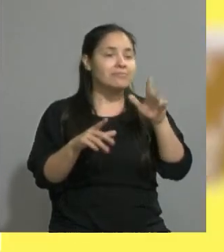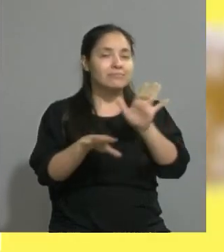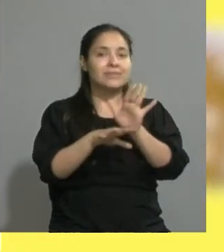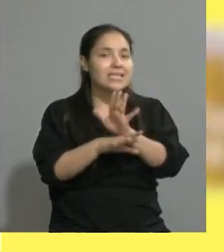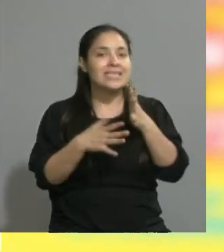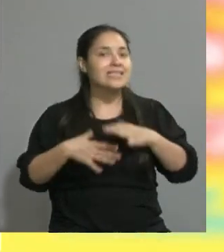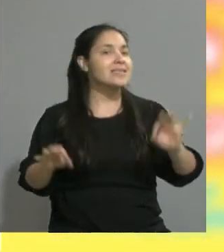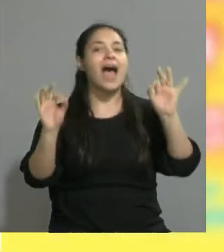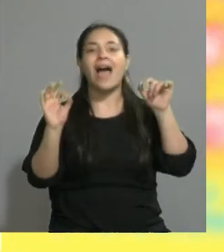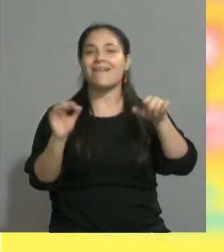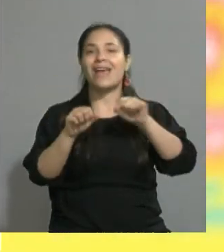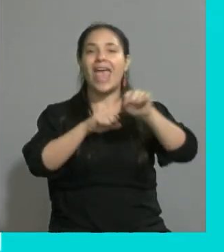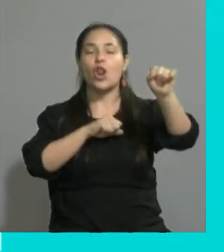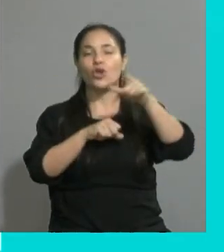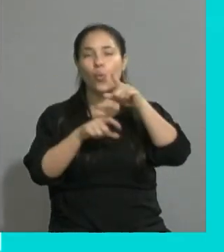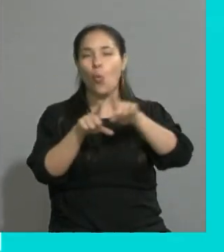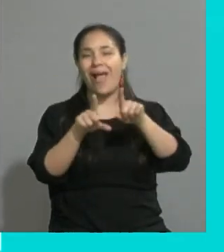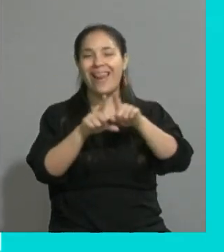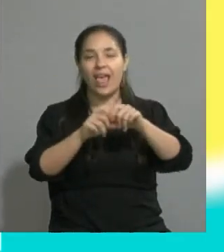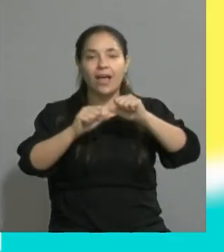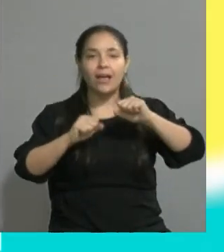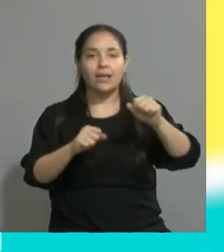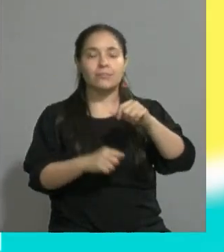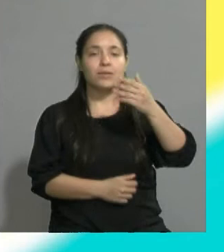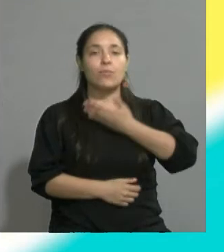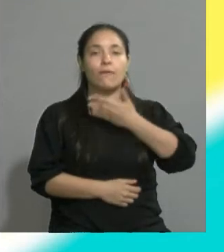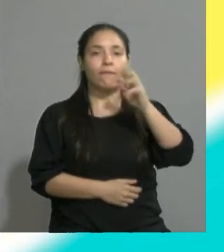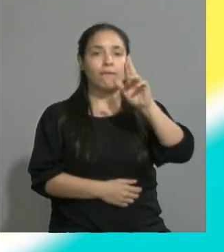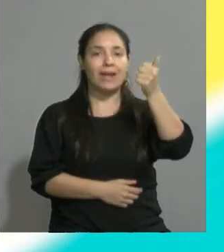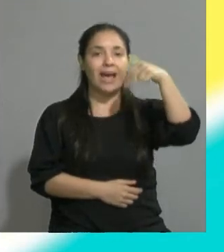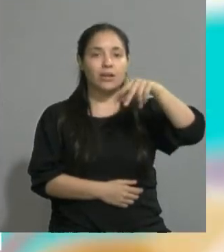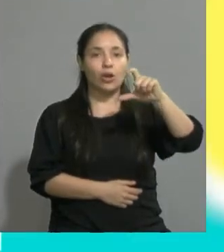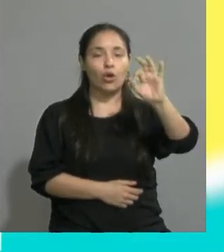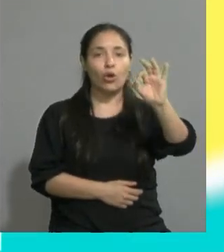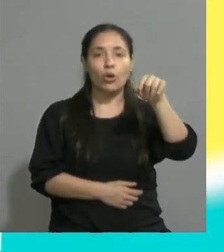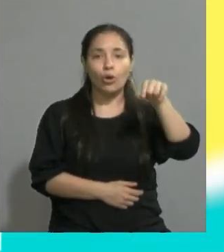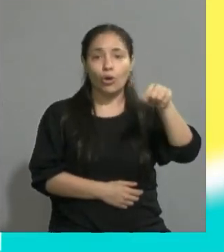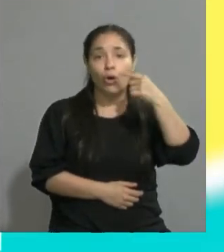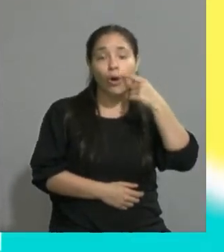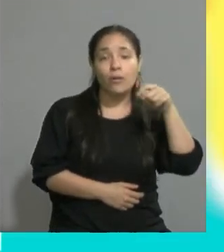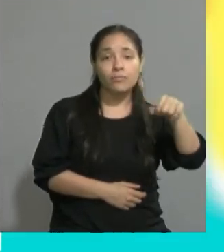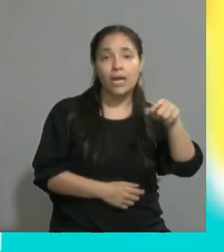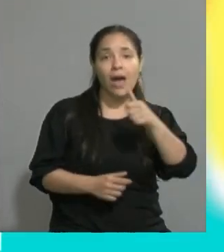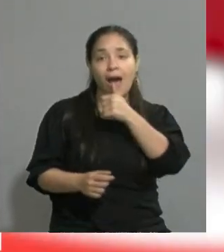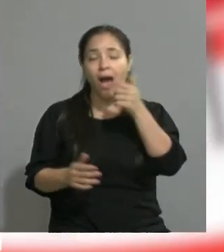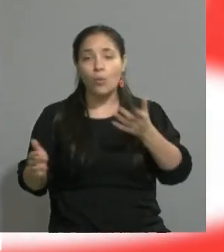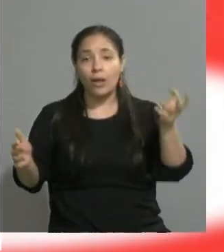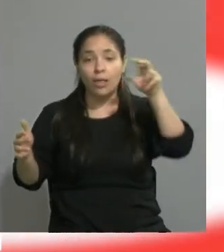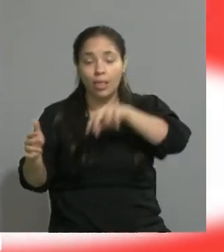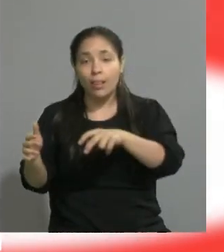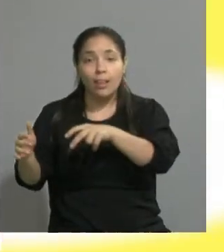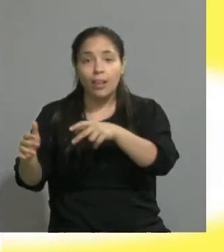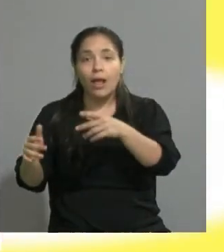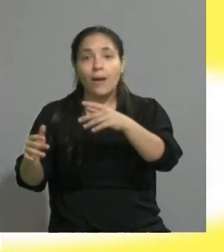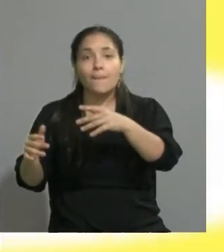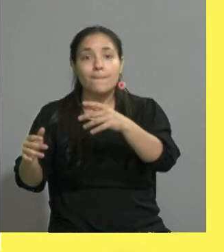heroico. Heroico. El de Franco. Franco que se arroja al agua a salvar un perro. Y bueno, murió